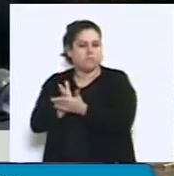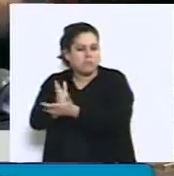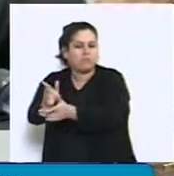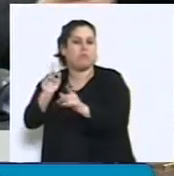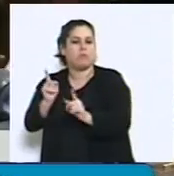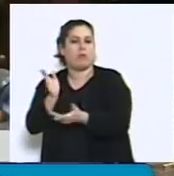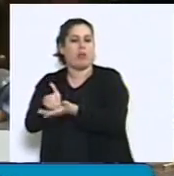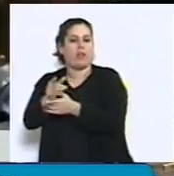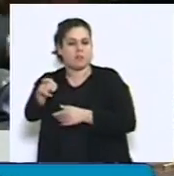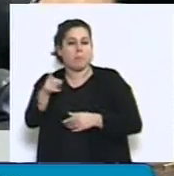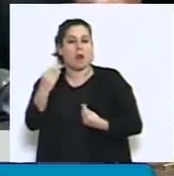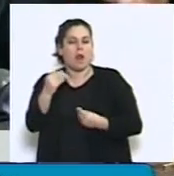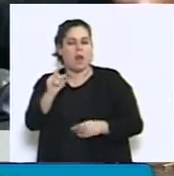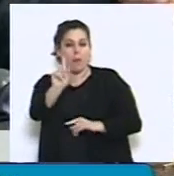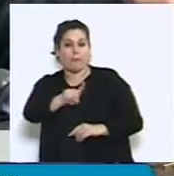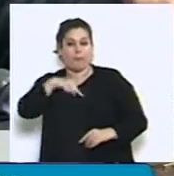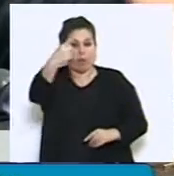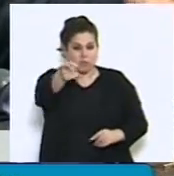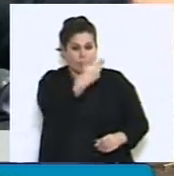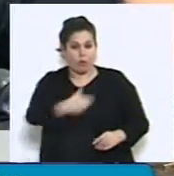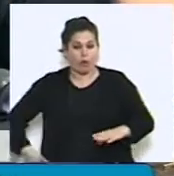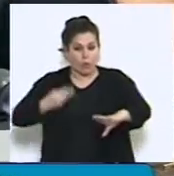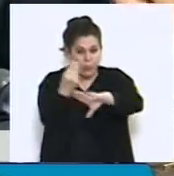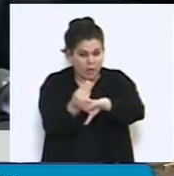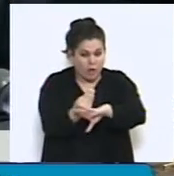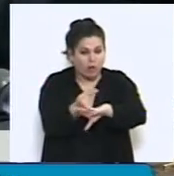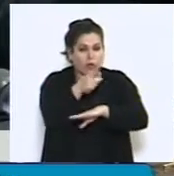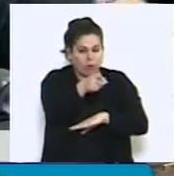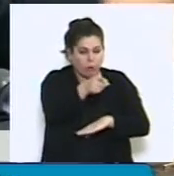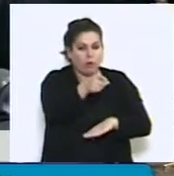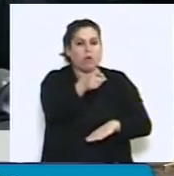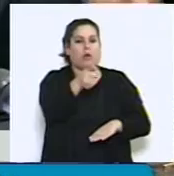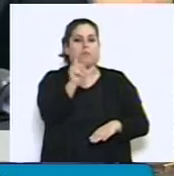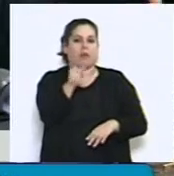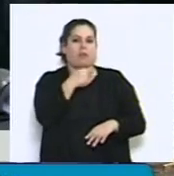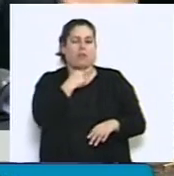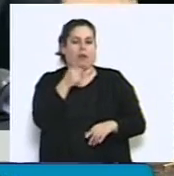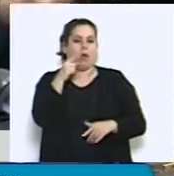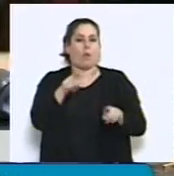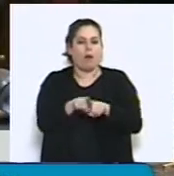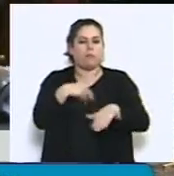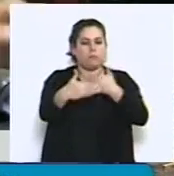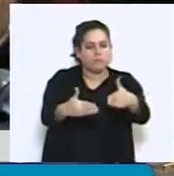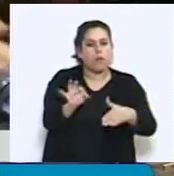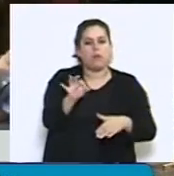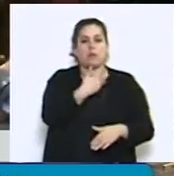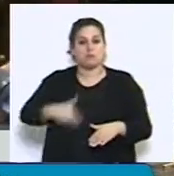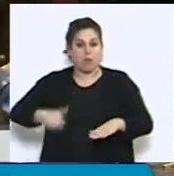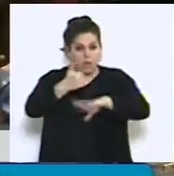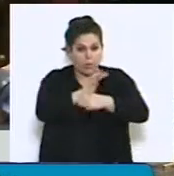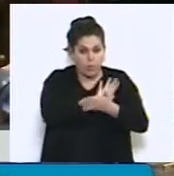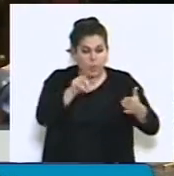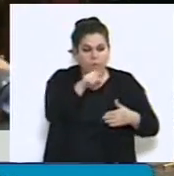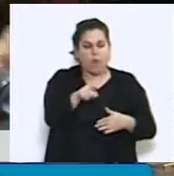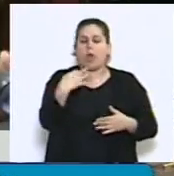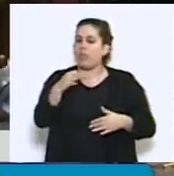el próximo gobierno que esté construyendo y manejando las decisiones del Estado siga profundizando